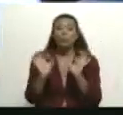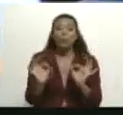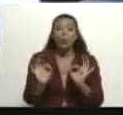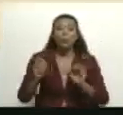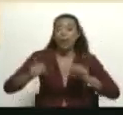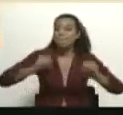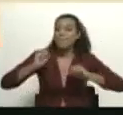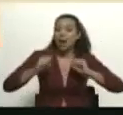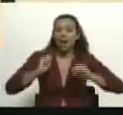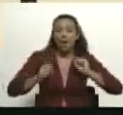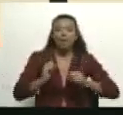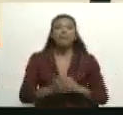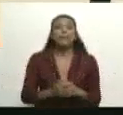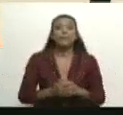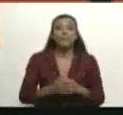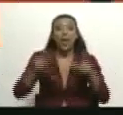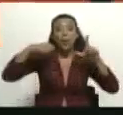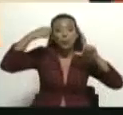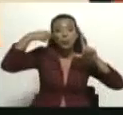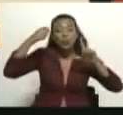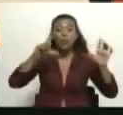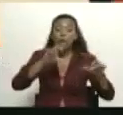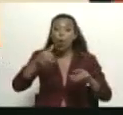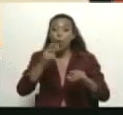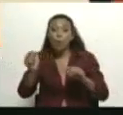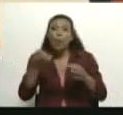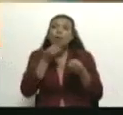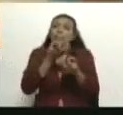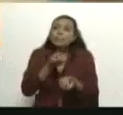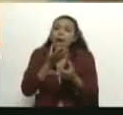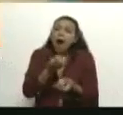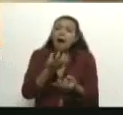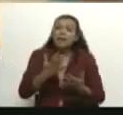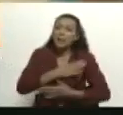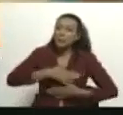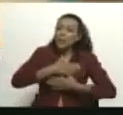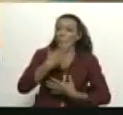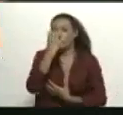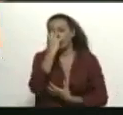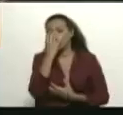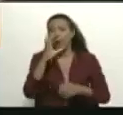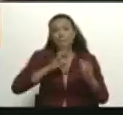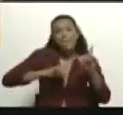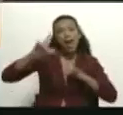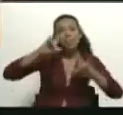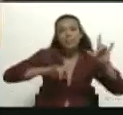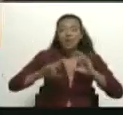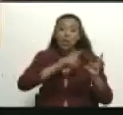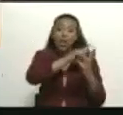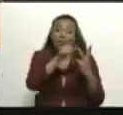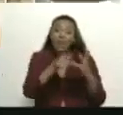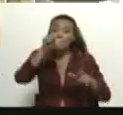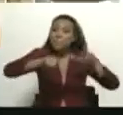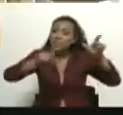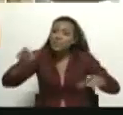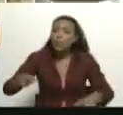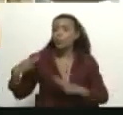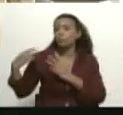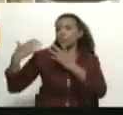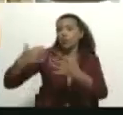maracas y el buche. El documental Joropop narra de forma entretenida el viaje artístico de la agrupación en